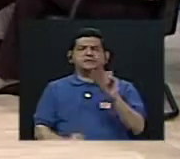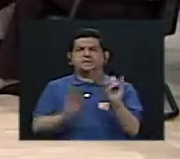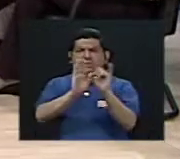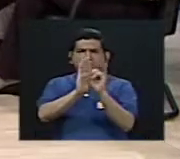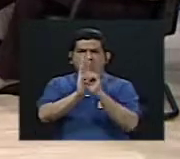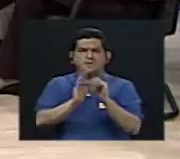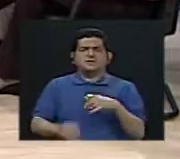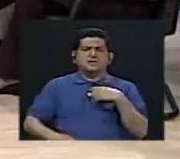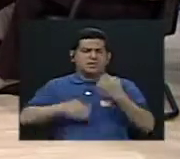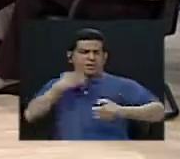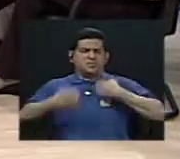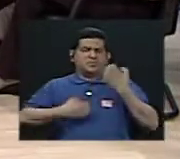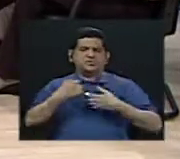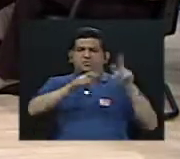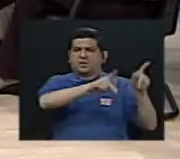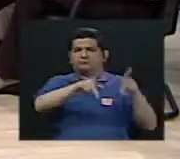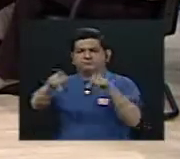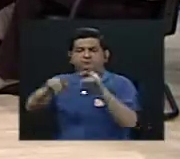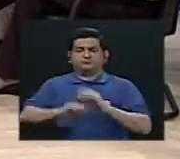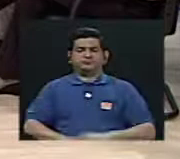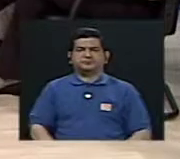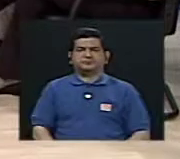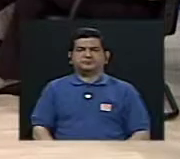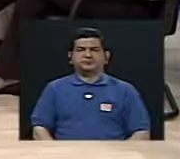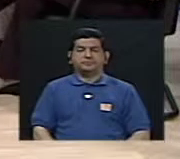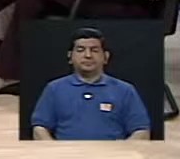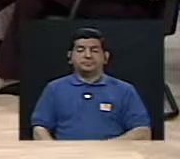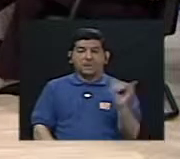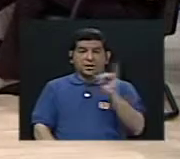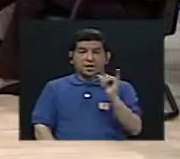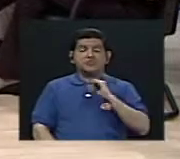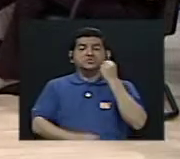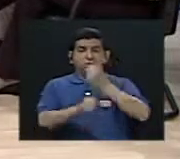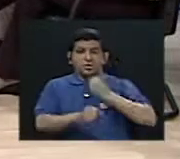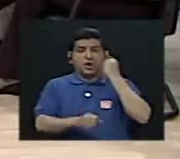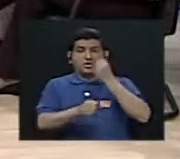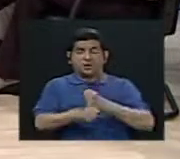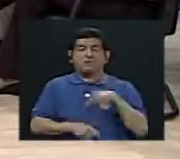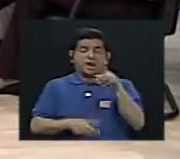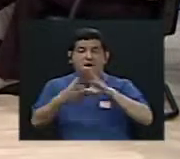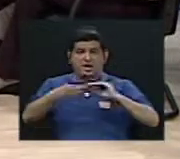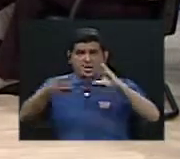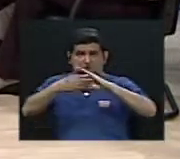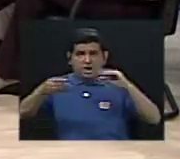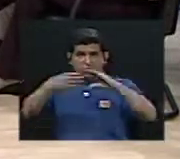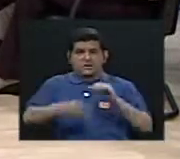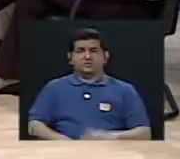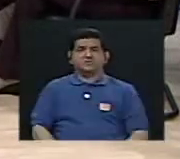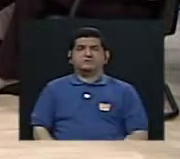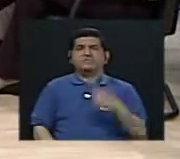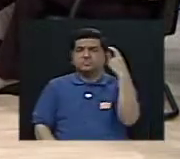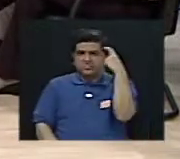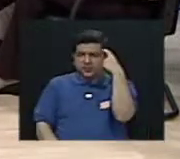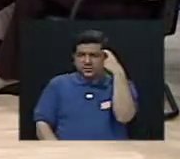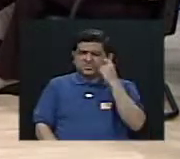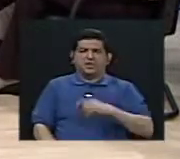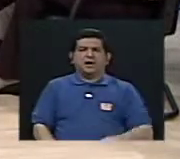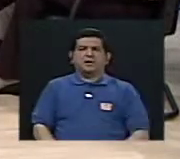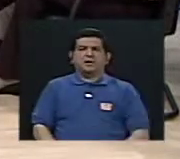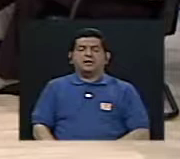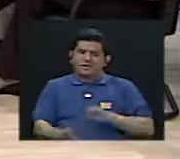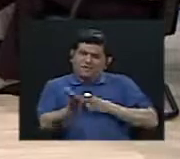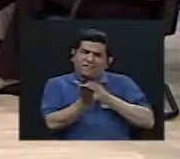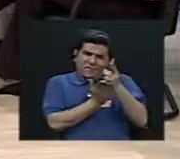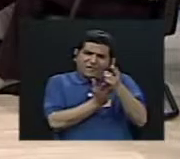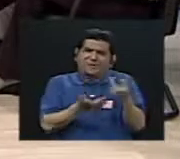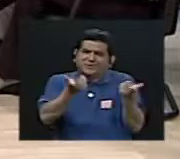identificación emotiva con estas personas que es también lo que hay que trabajar para esa narrativa, ser tanto honestos